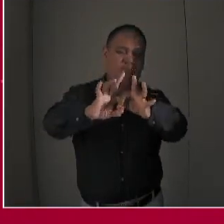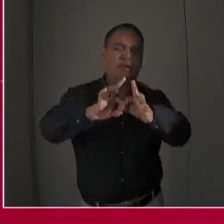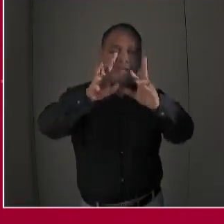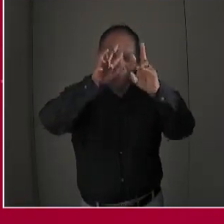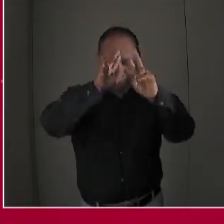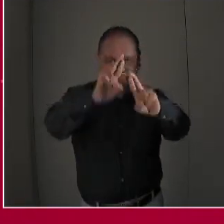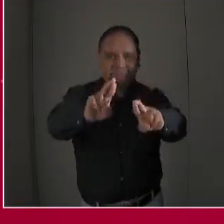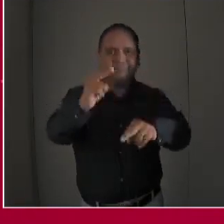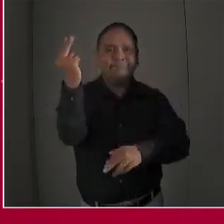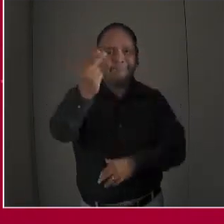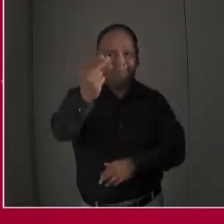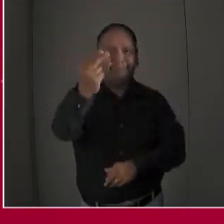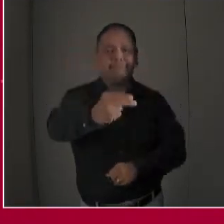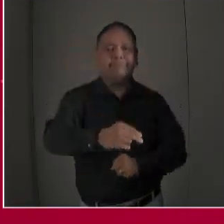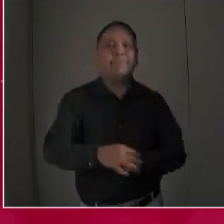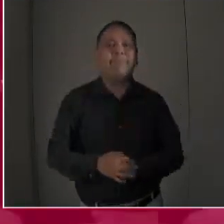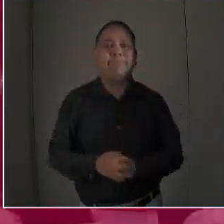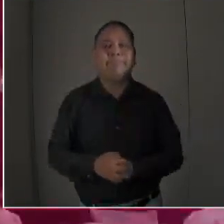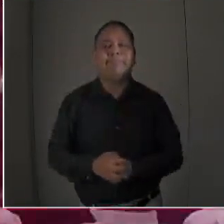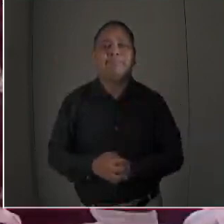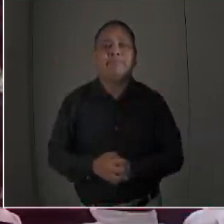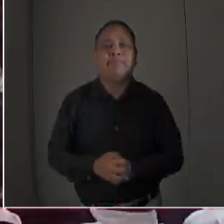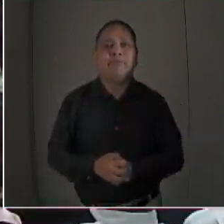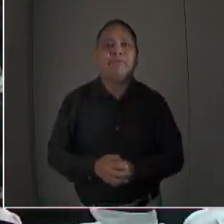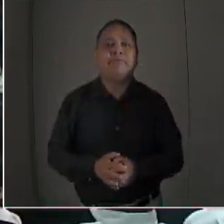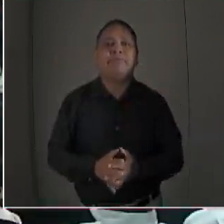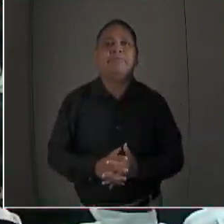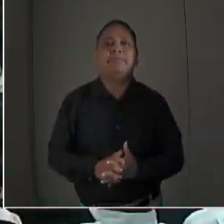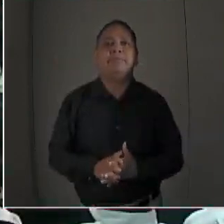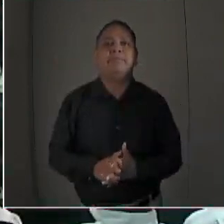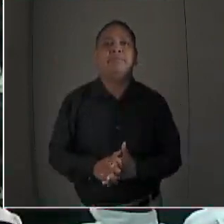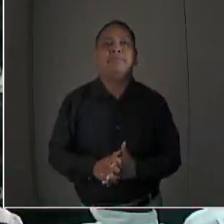respetarlo. Estas cuatro